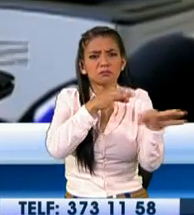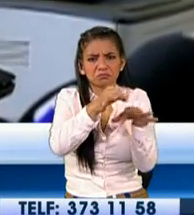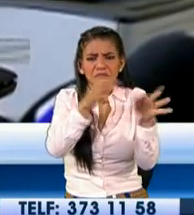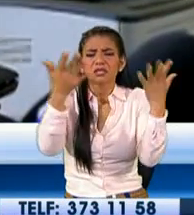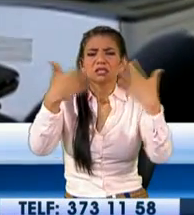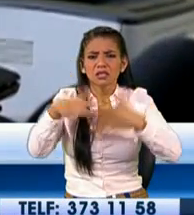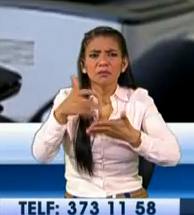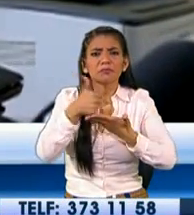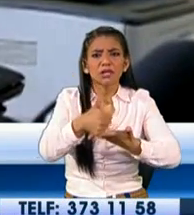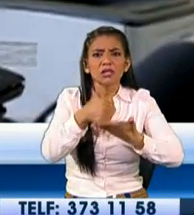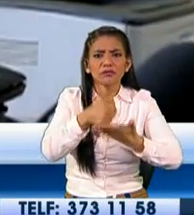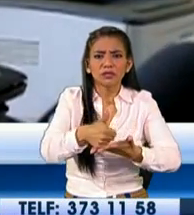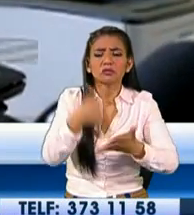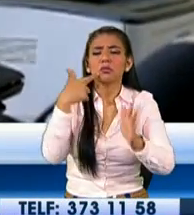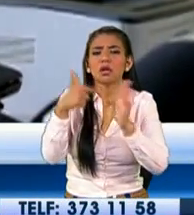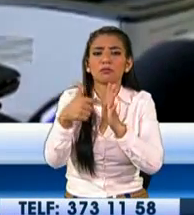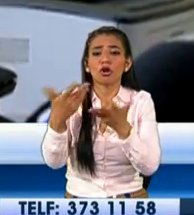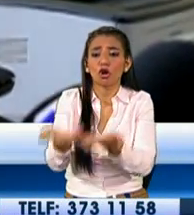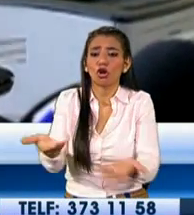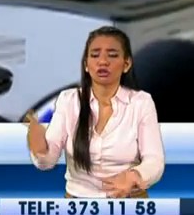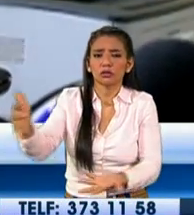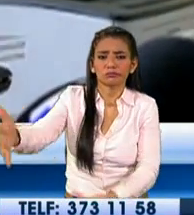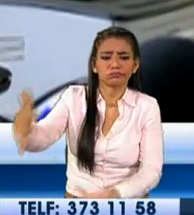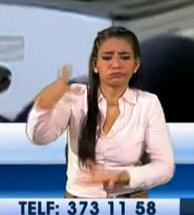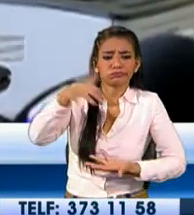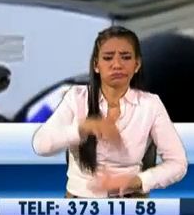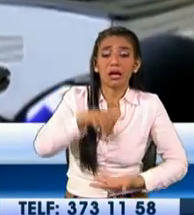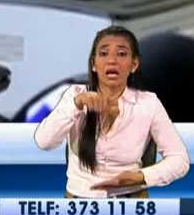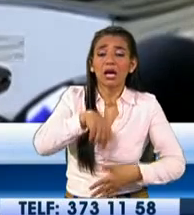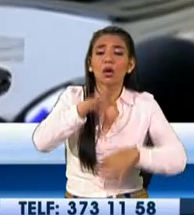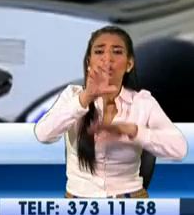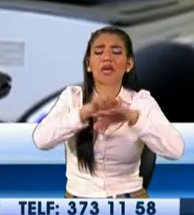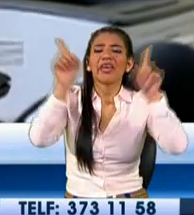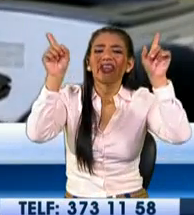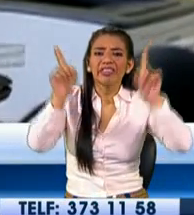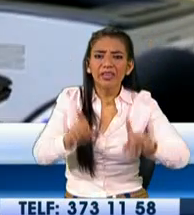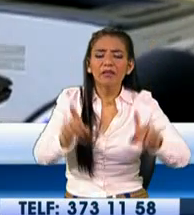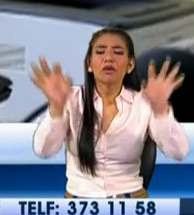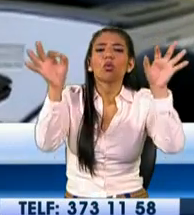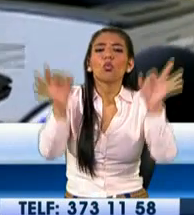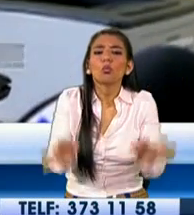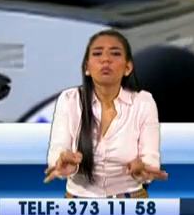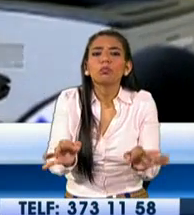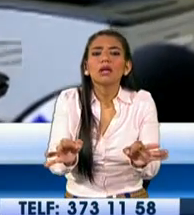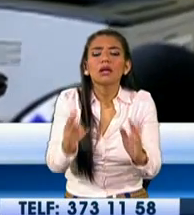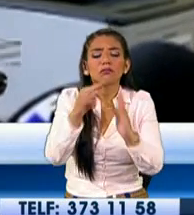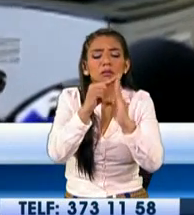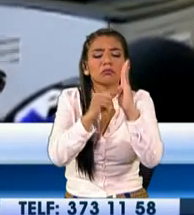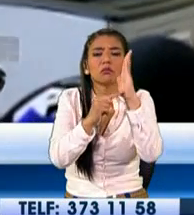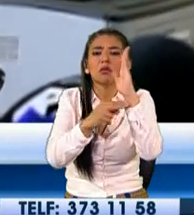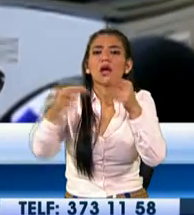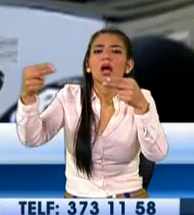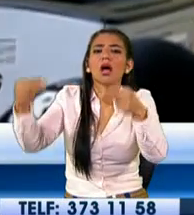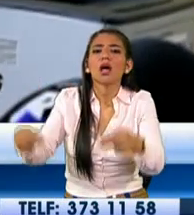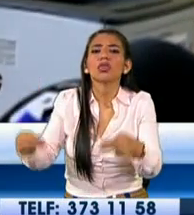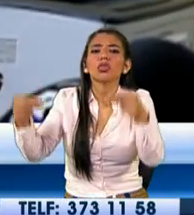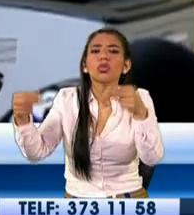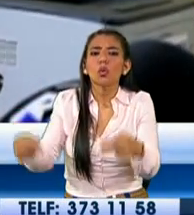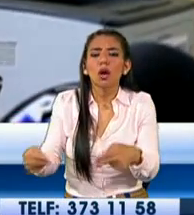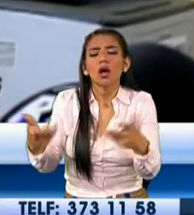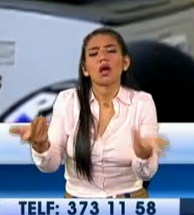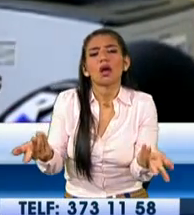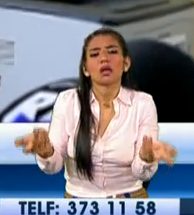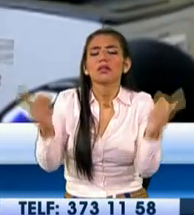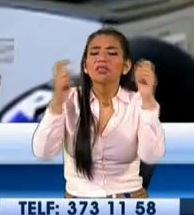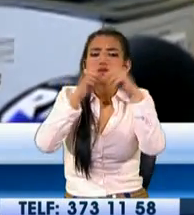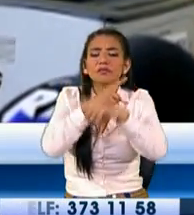la mercancía que ingresa al país tiene que cumplir con ciertas formalidades es complicado